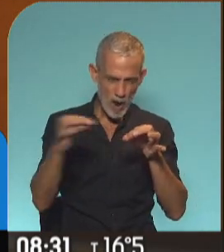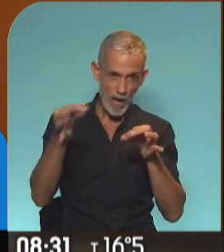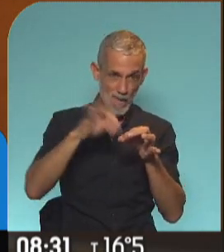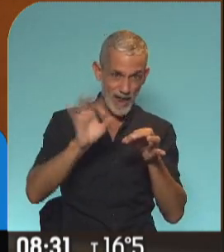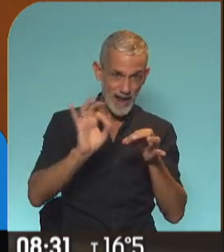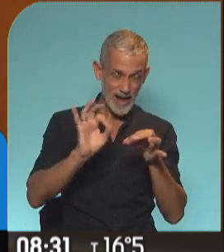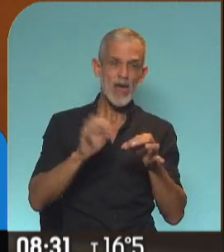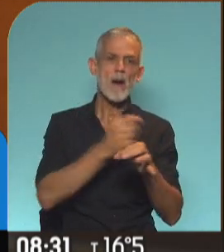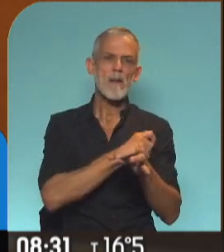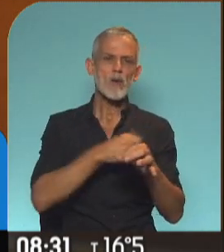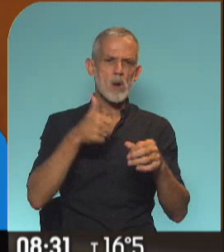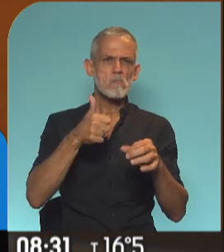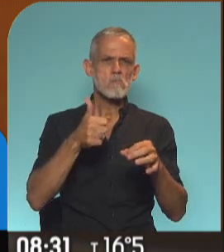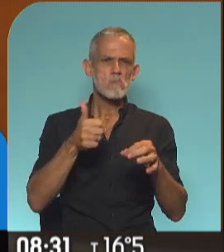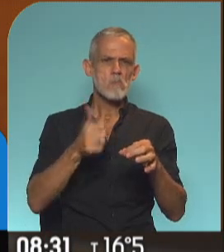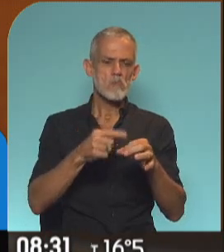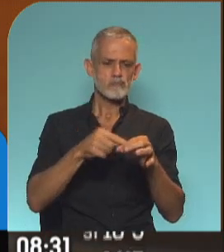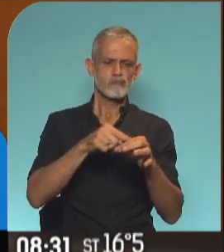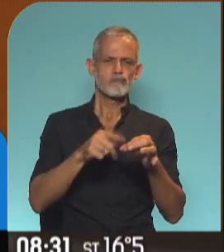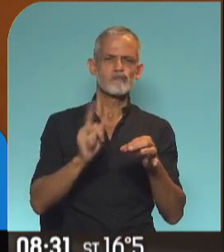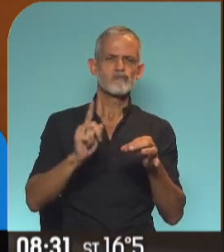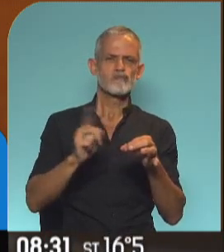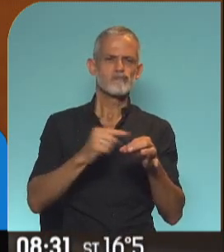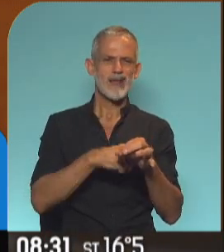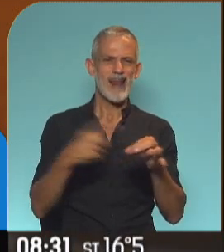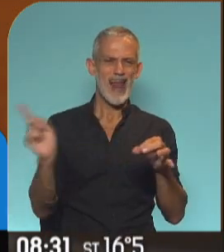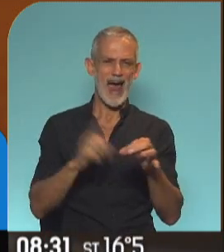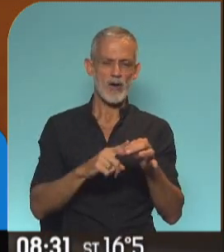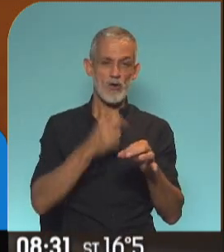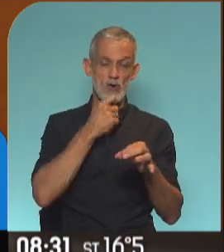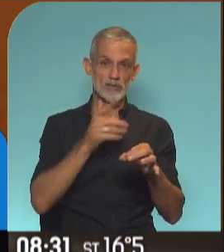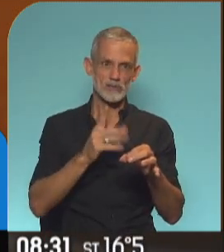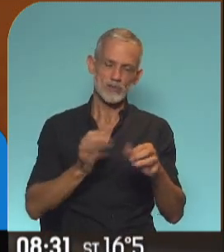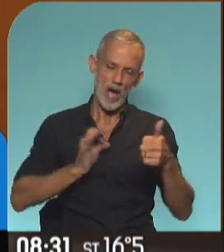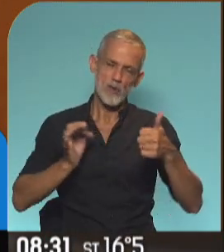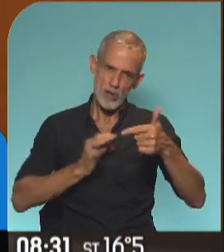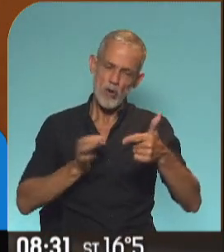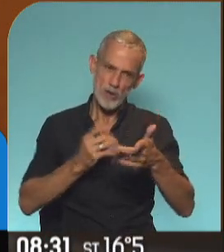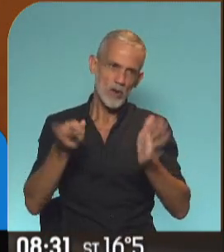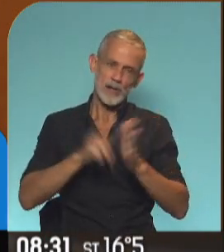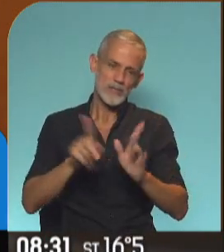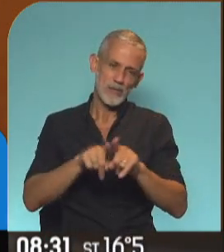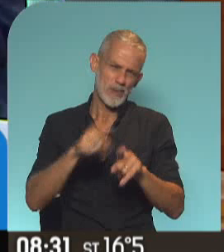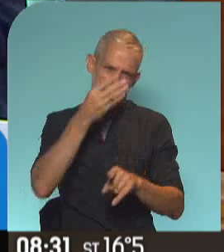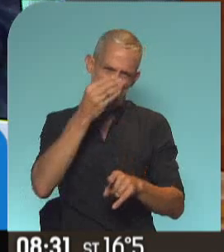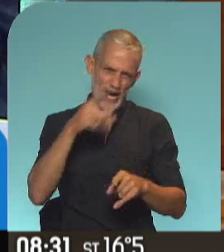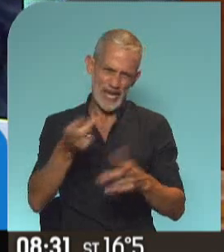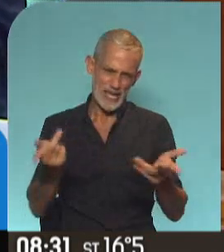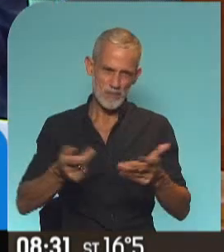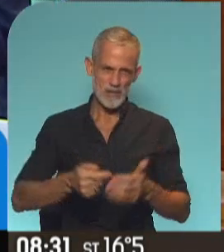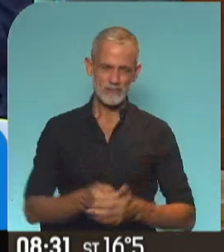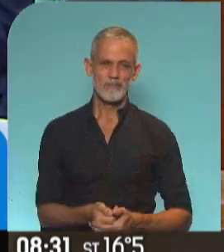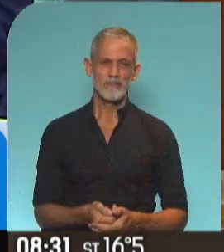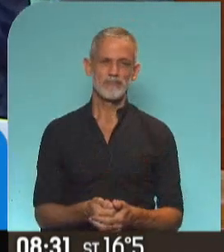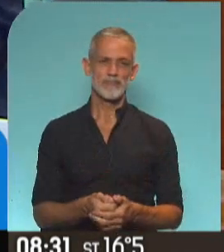buenas las vacunas como para mantener una inmunidad en el tiempo si no nos vamos a tener que dar todos los años como influencias de la vacunación